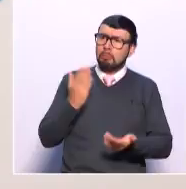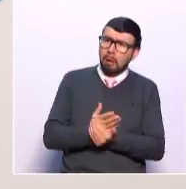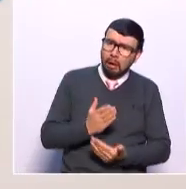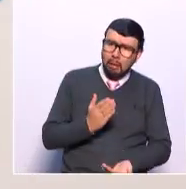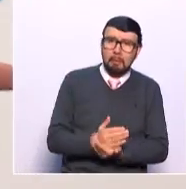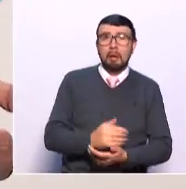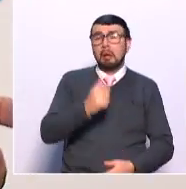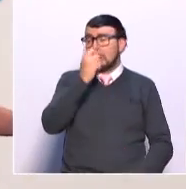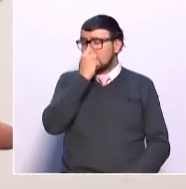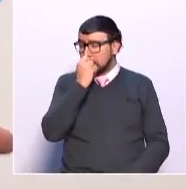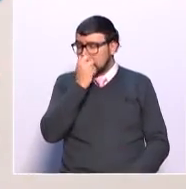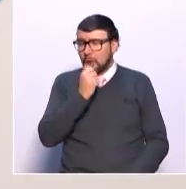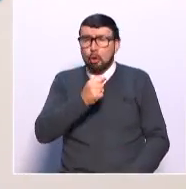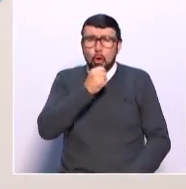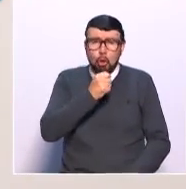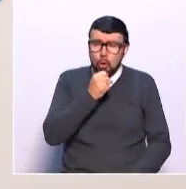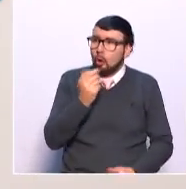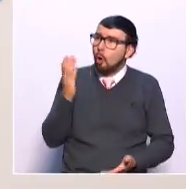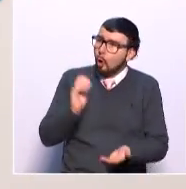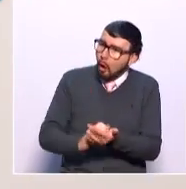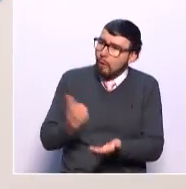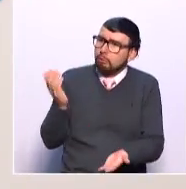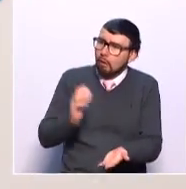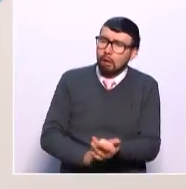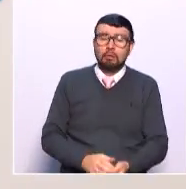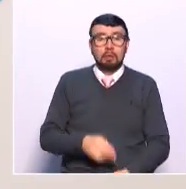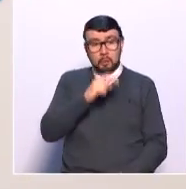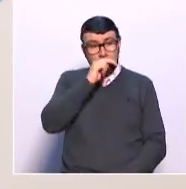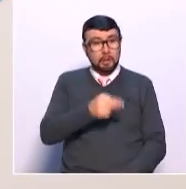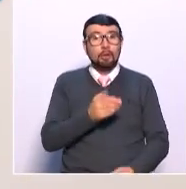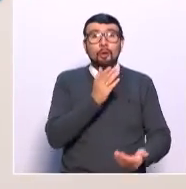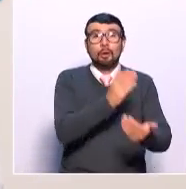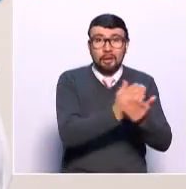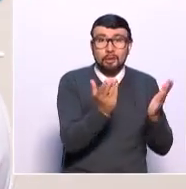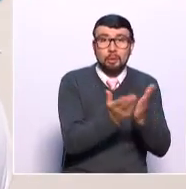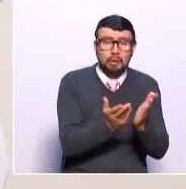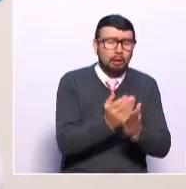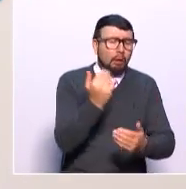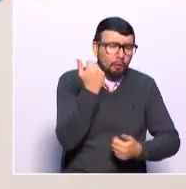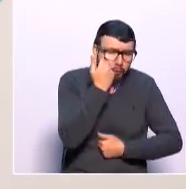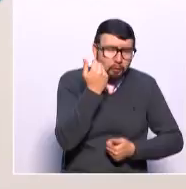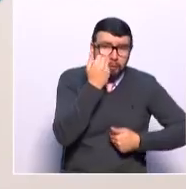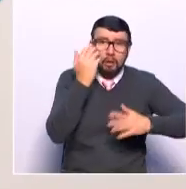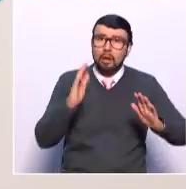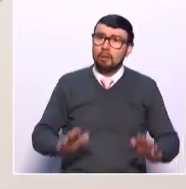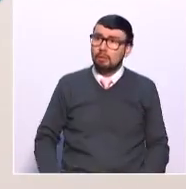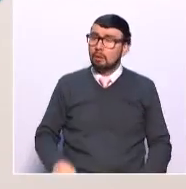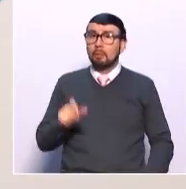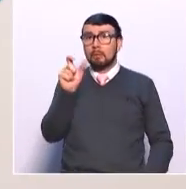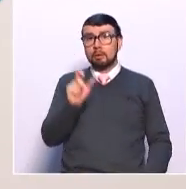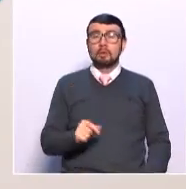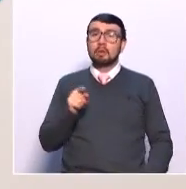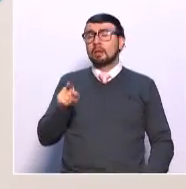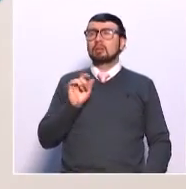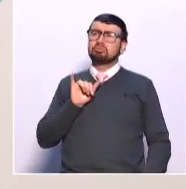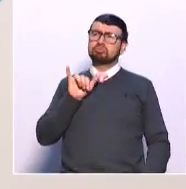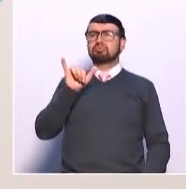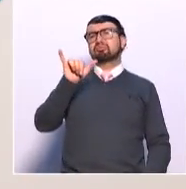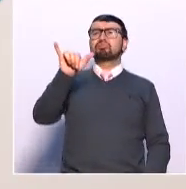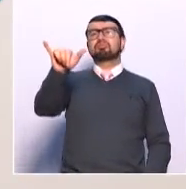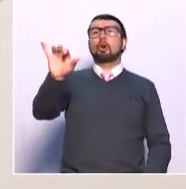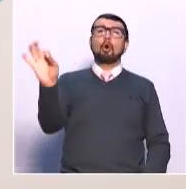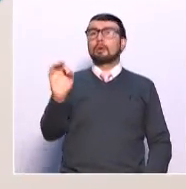la repetición los niños van al jardín y son enfermos las personas van aún sin un teatro y un avión y se enferman